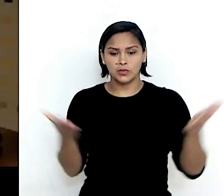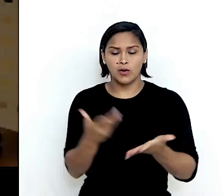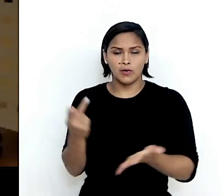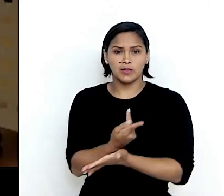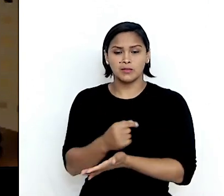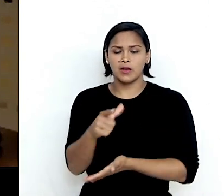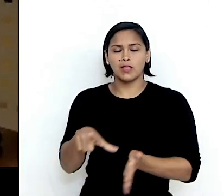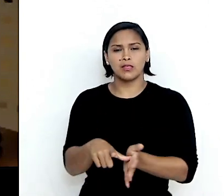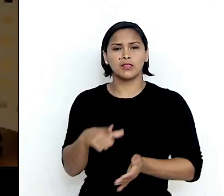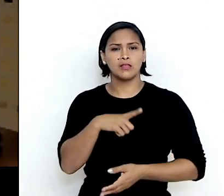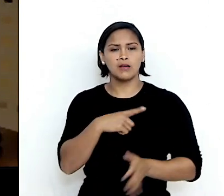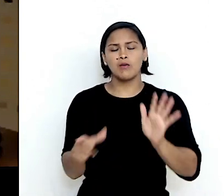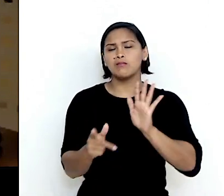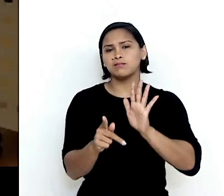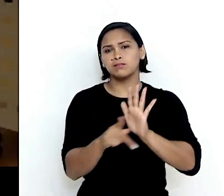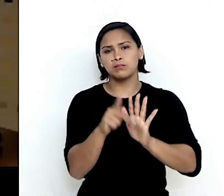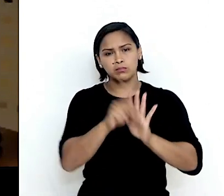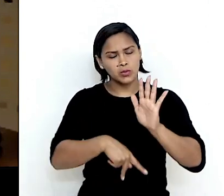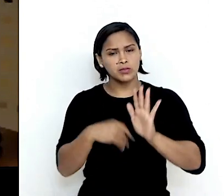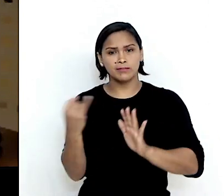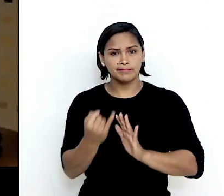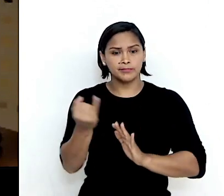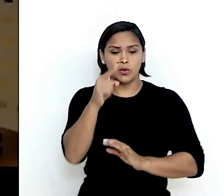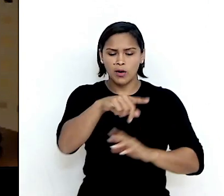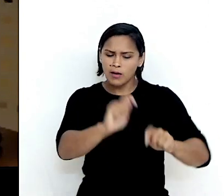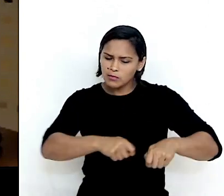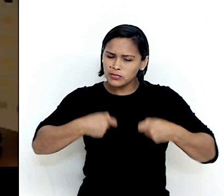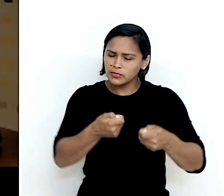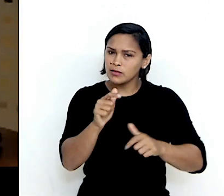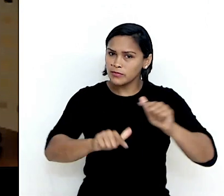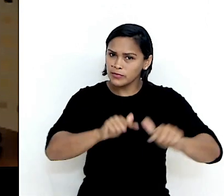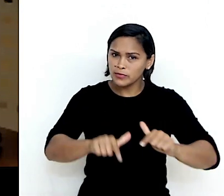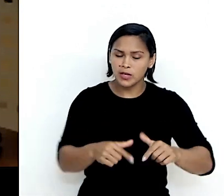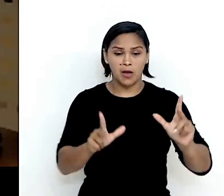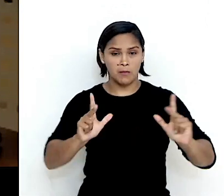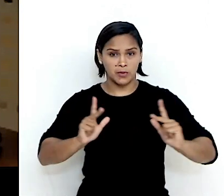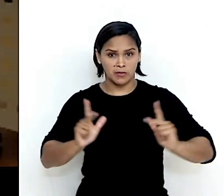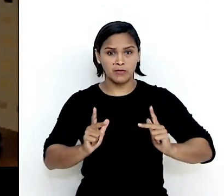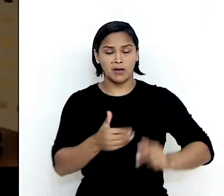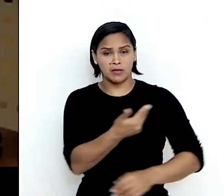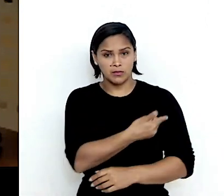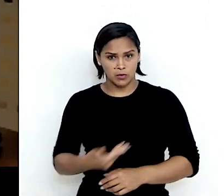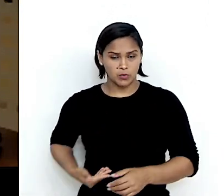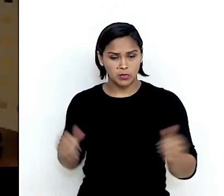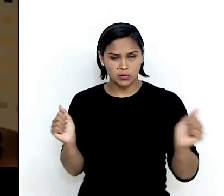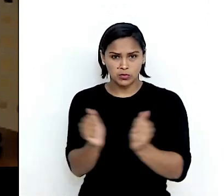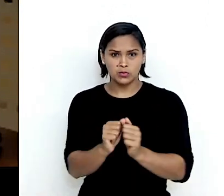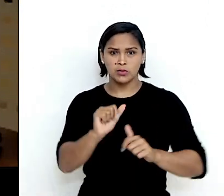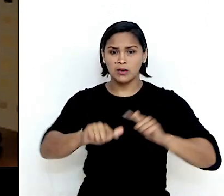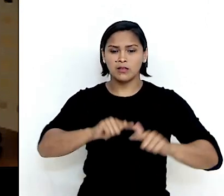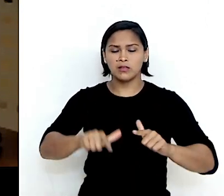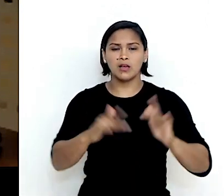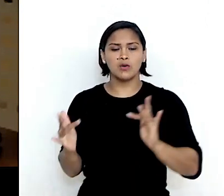línea que hemos estado trabajando en un esfuerzo compartido entre sector público y privado. El cable de conexión